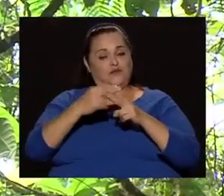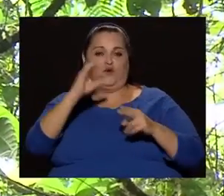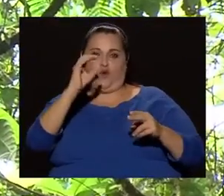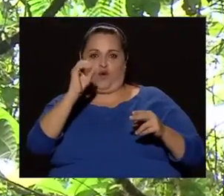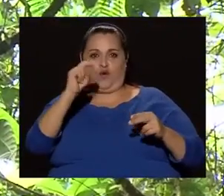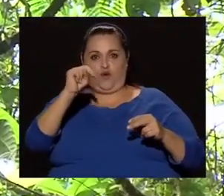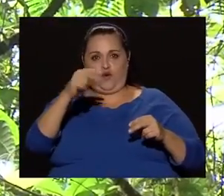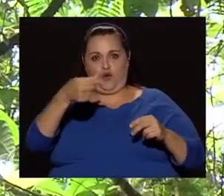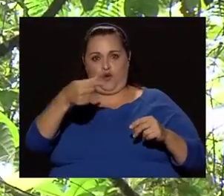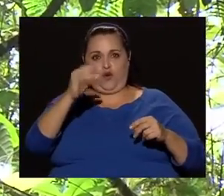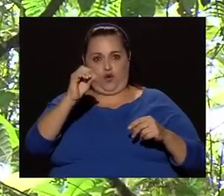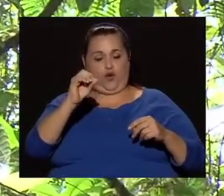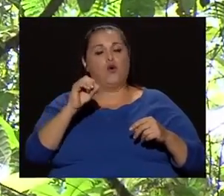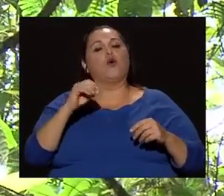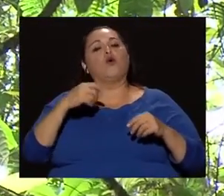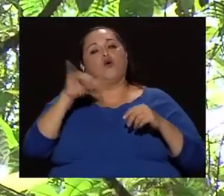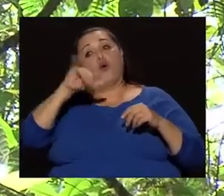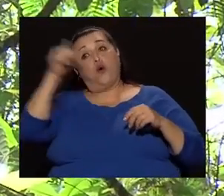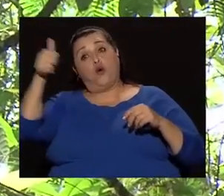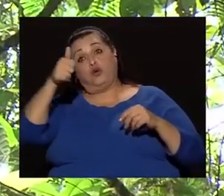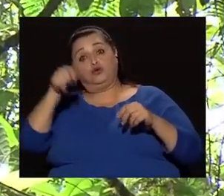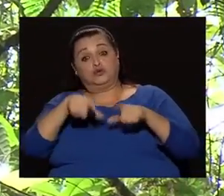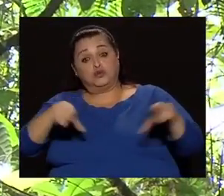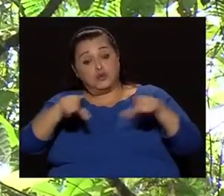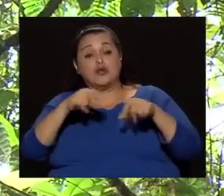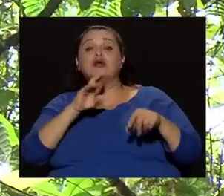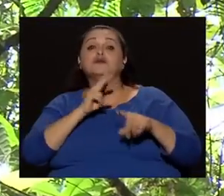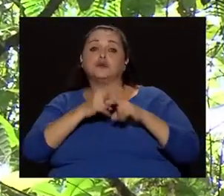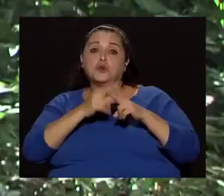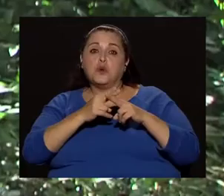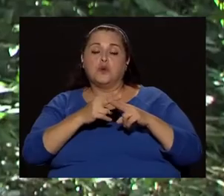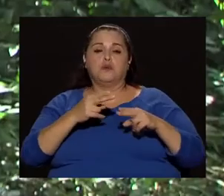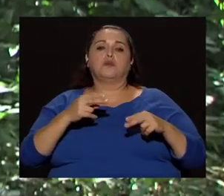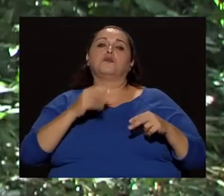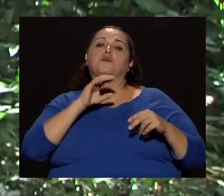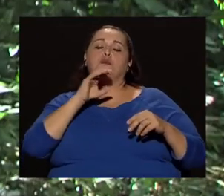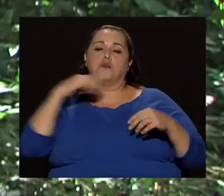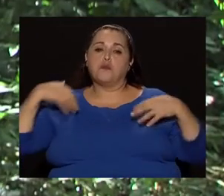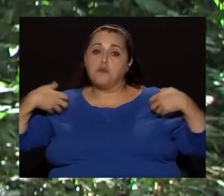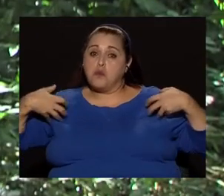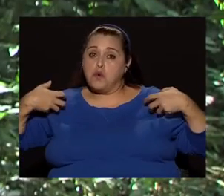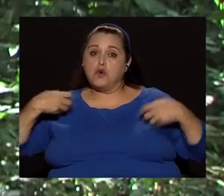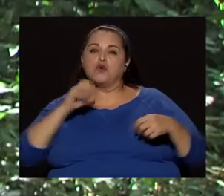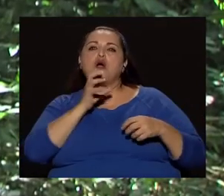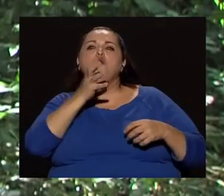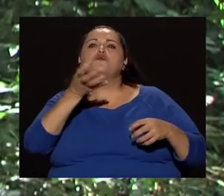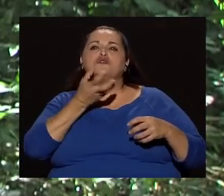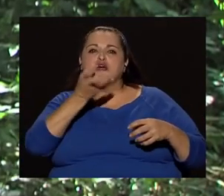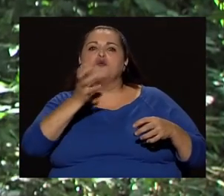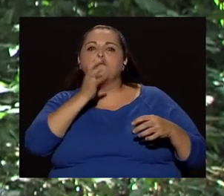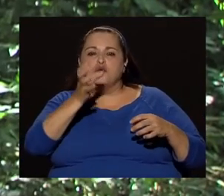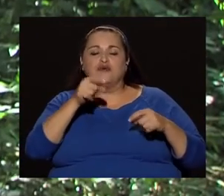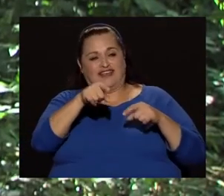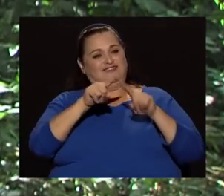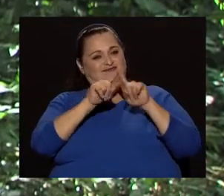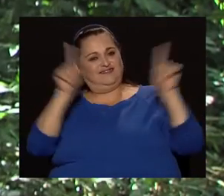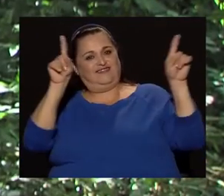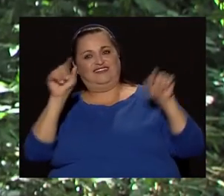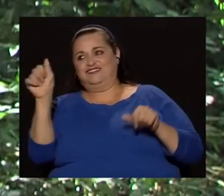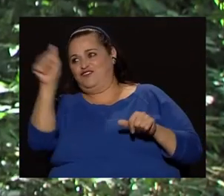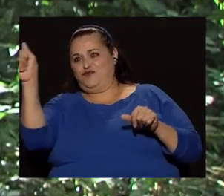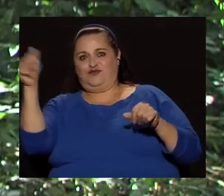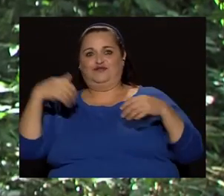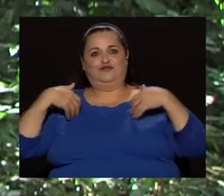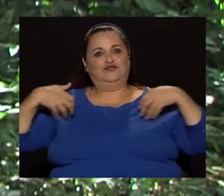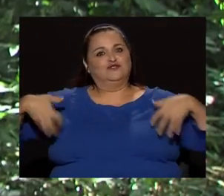fuerte, característico, lo diferencia de los demás monos. Además, esta especie, pues, en comportamiento es bastante diferente, es más